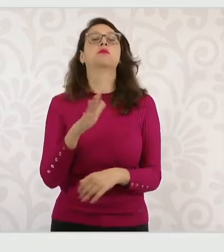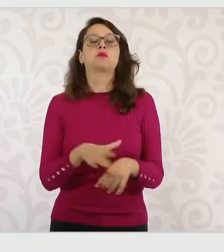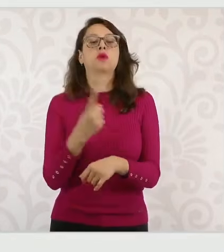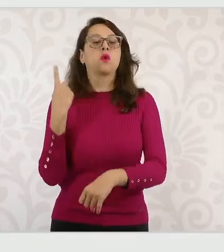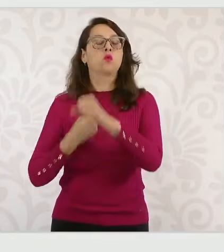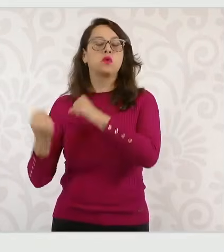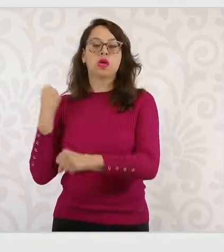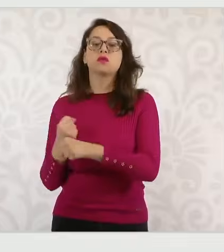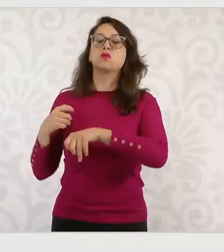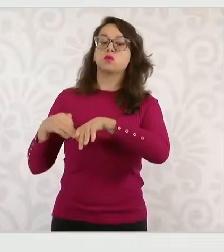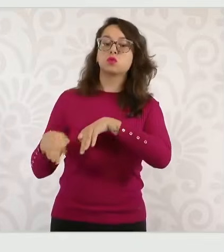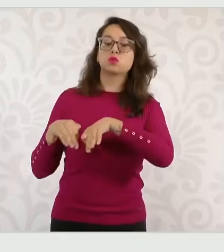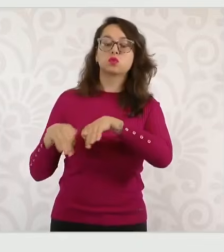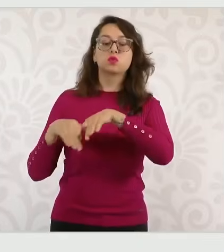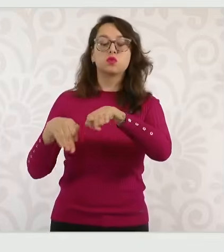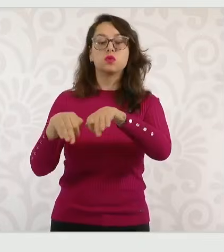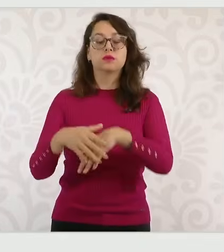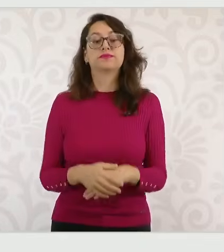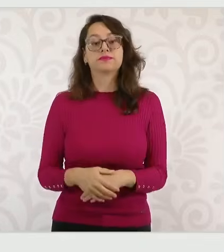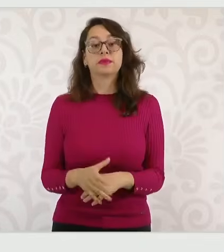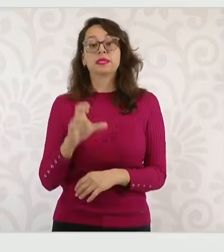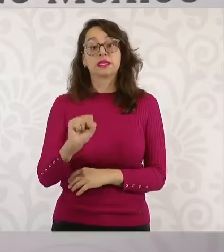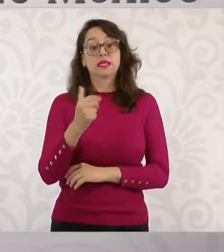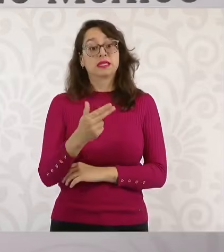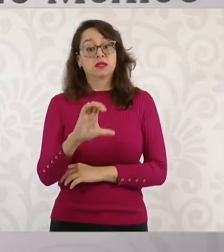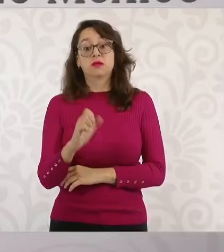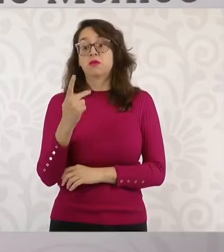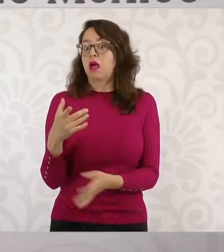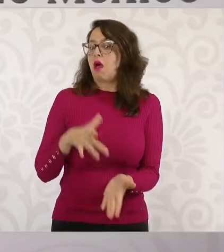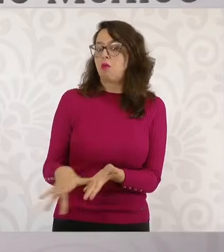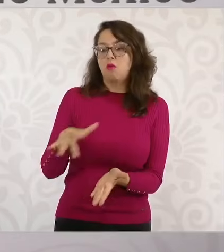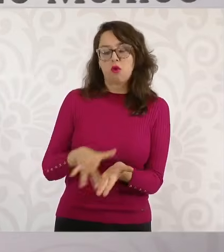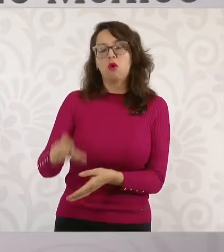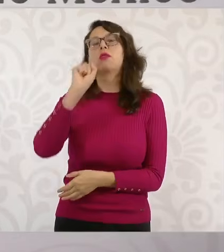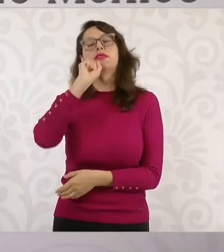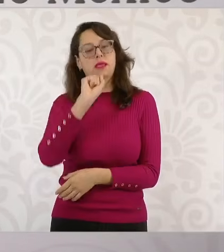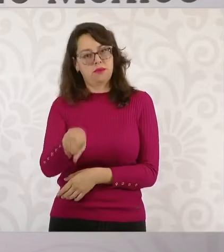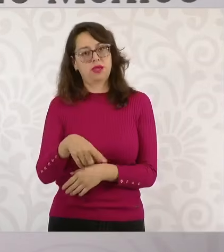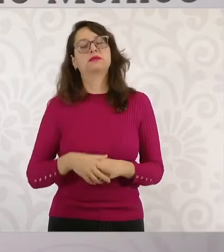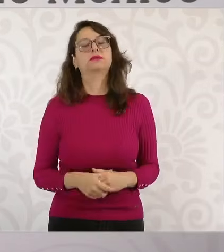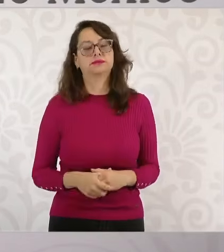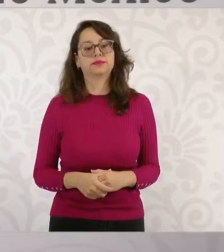pasado. Y el apoyo de Hacienda, porque Hacienda ha estado apoyando mucho a Pemex.